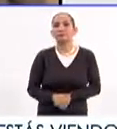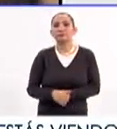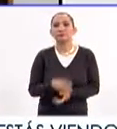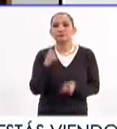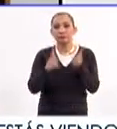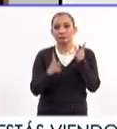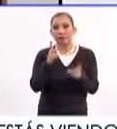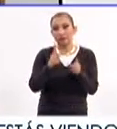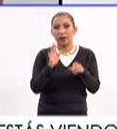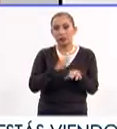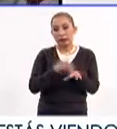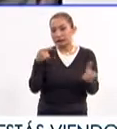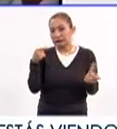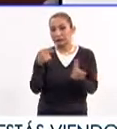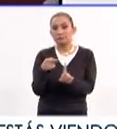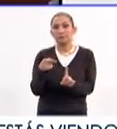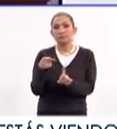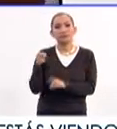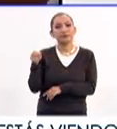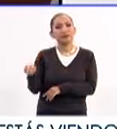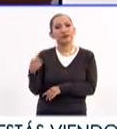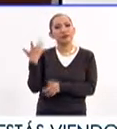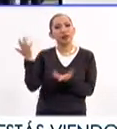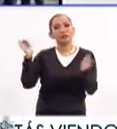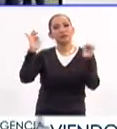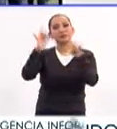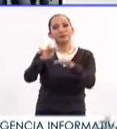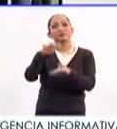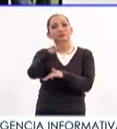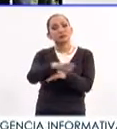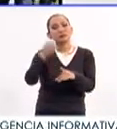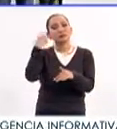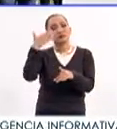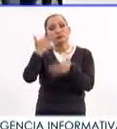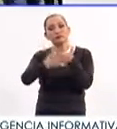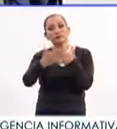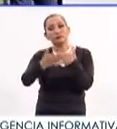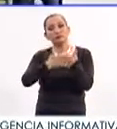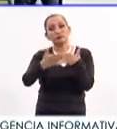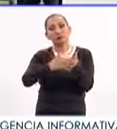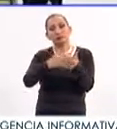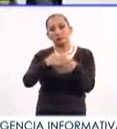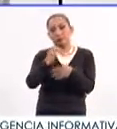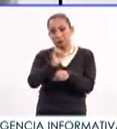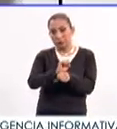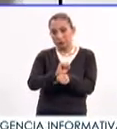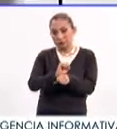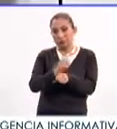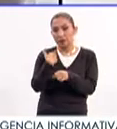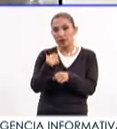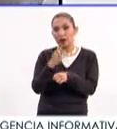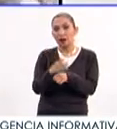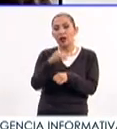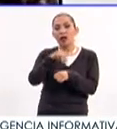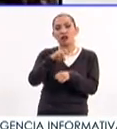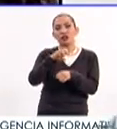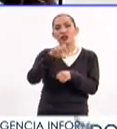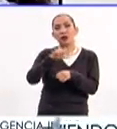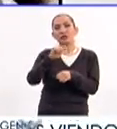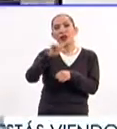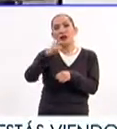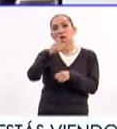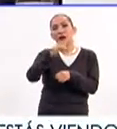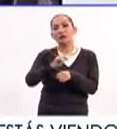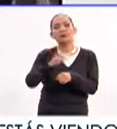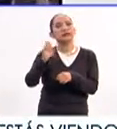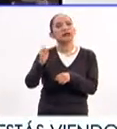poco más específicamente de este evento, esta conferencia que se llevará a cabo la próxima semana, New Directions in English Language